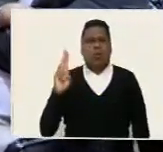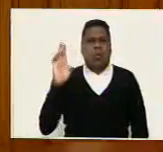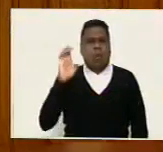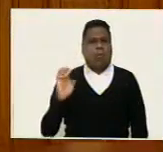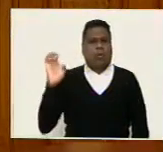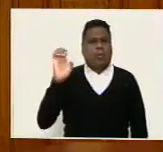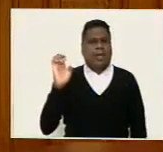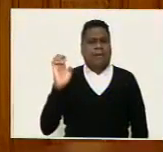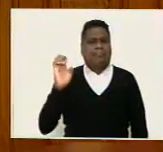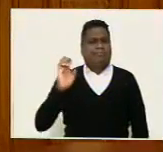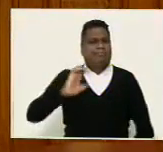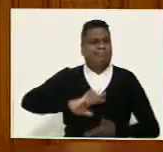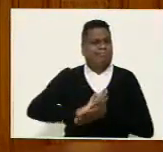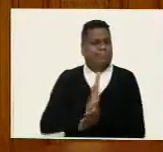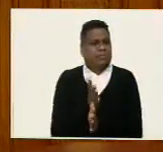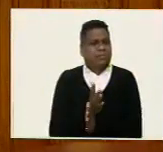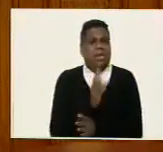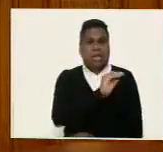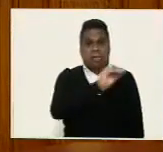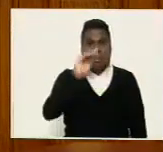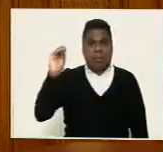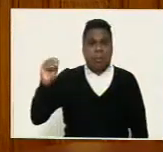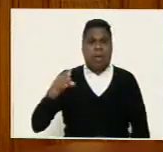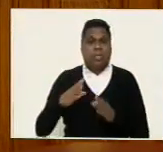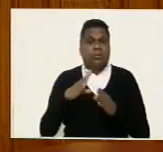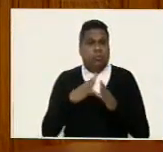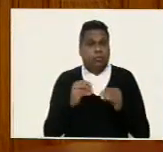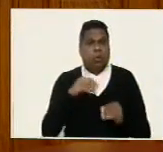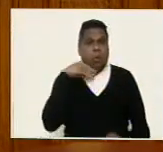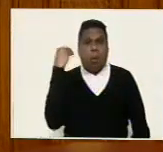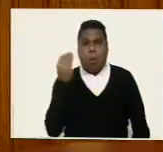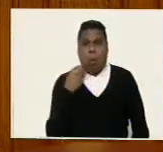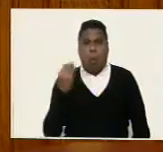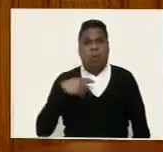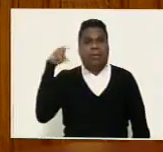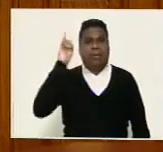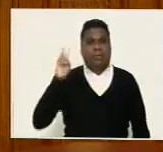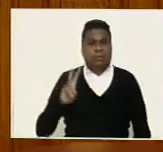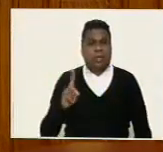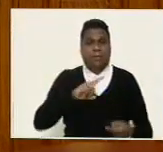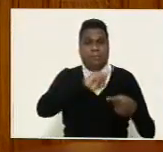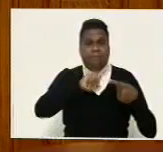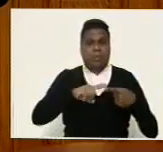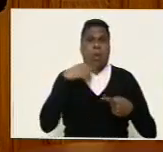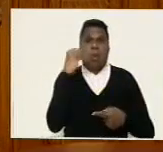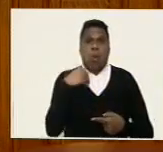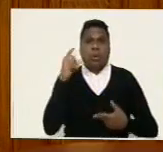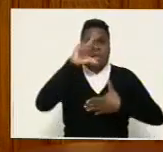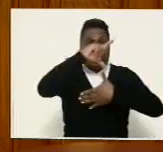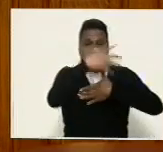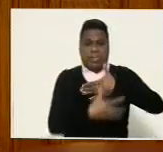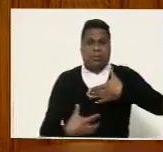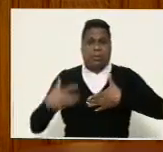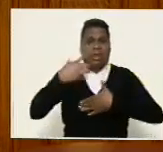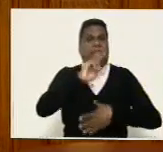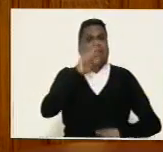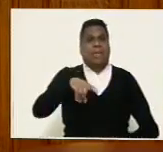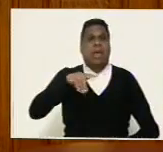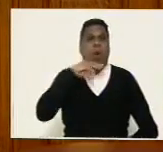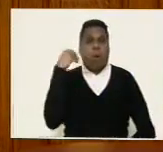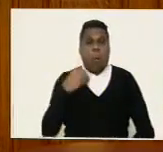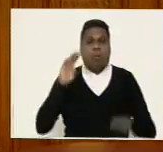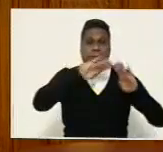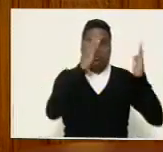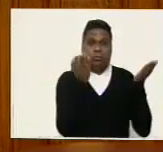caducado. Llamamos a la juventud venezolana, a la juventud latinoamericana, pero también a la juventud mundial, a